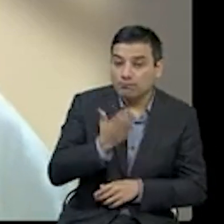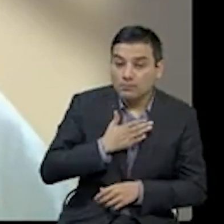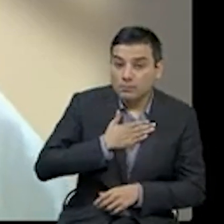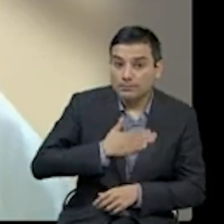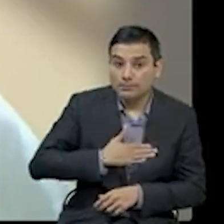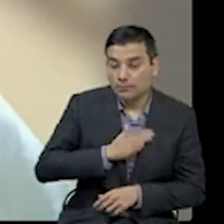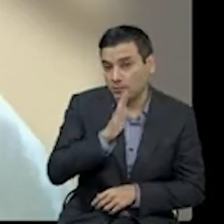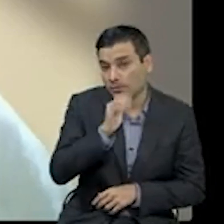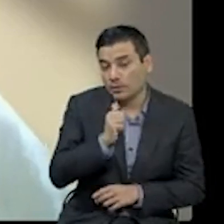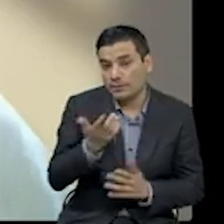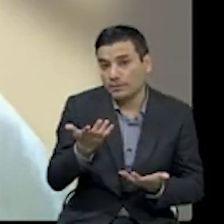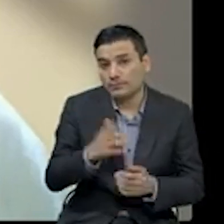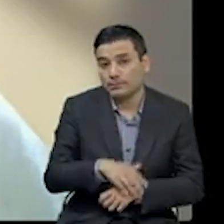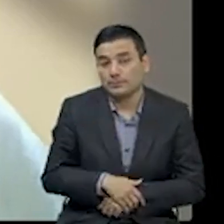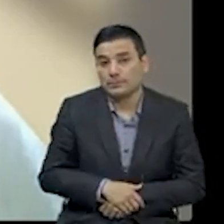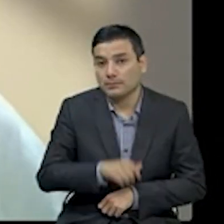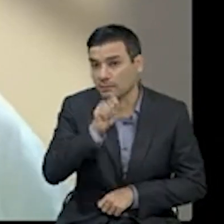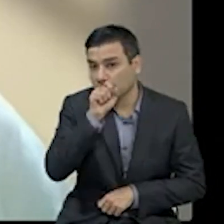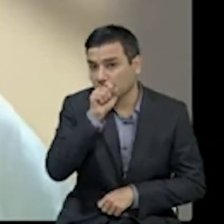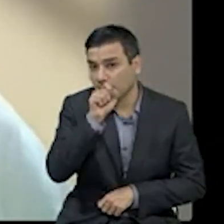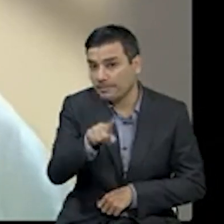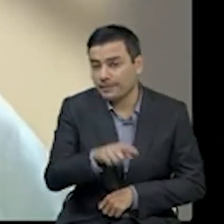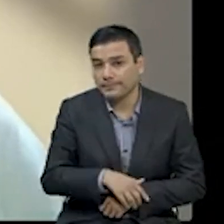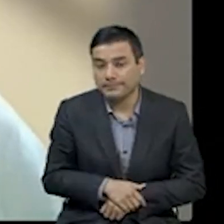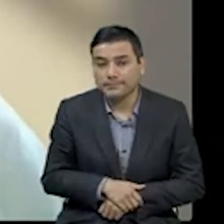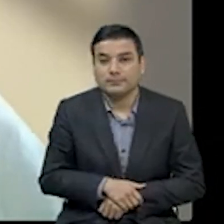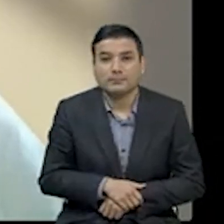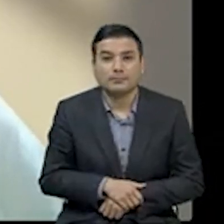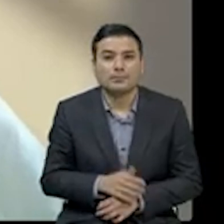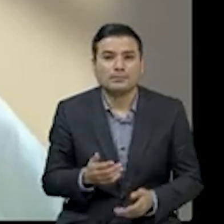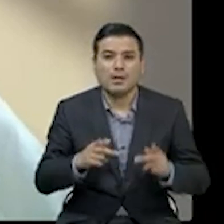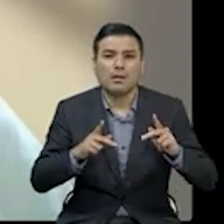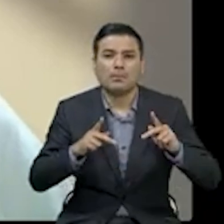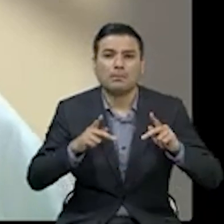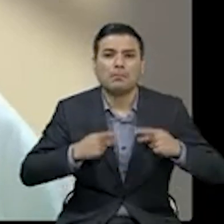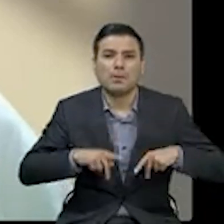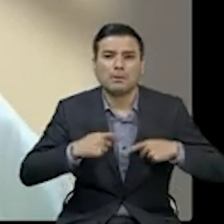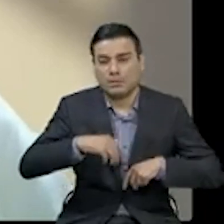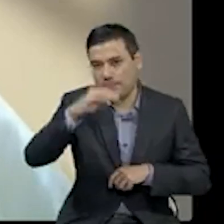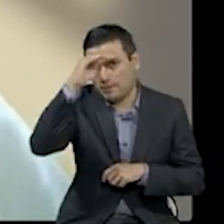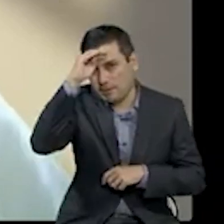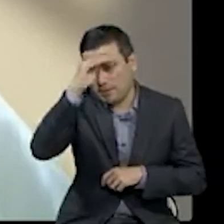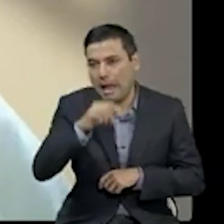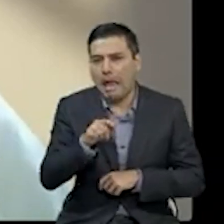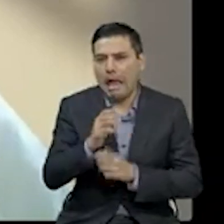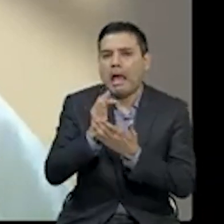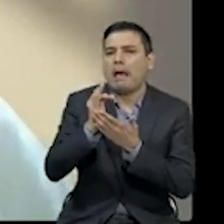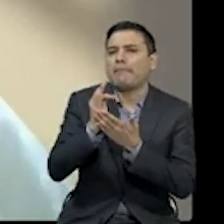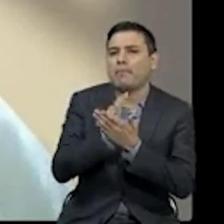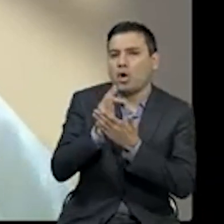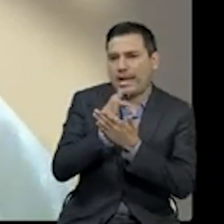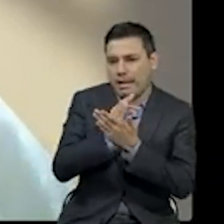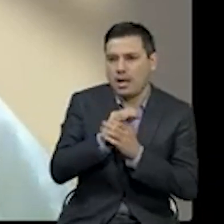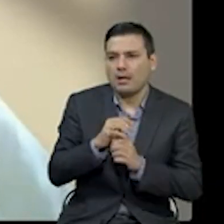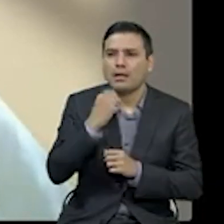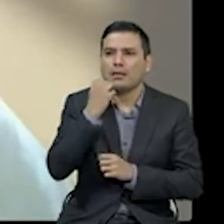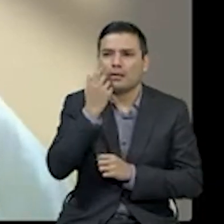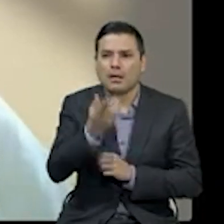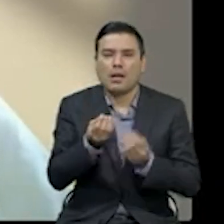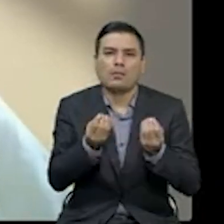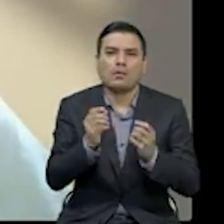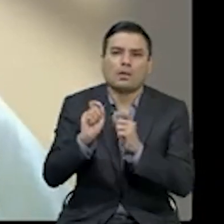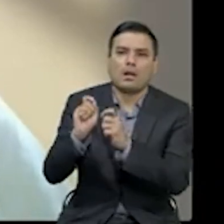lado, la paranoia de una invasión que nunca existió llevó a bloquear la contratación de muchas